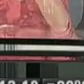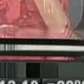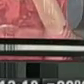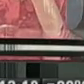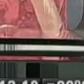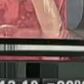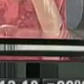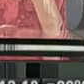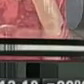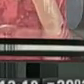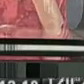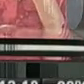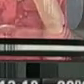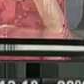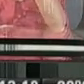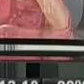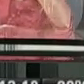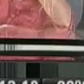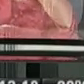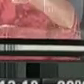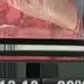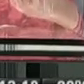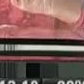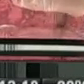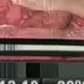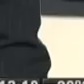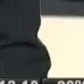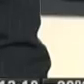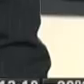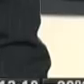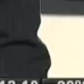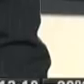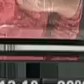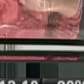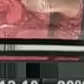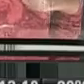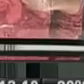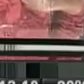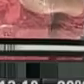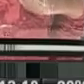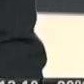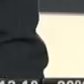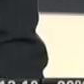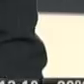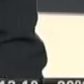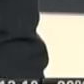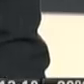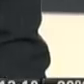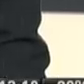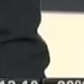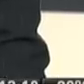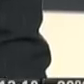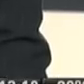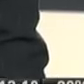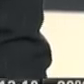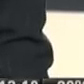Bueno, bella, ¿eh? Como pocas. Y además parece que se quedó ella también muy contenta con Alejo. Con Alejo decís, ¿sí? Sí. Afortunado el hombre. Más quisiera